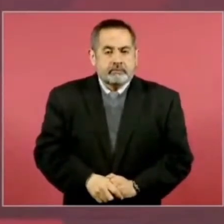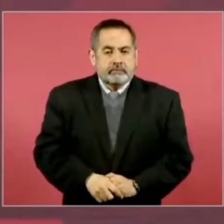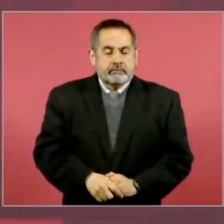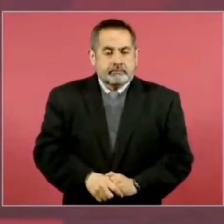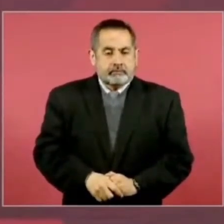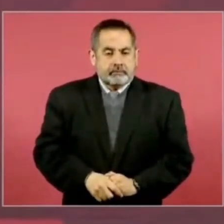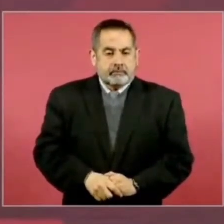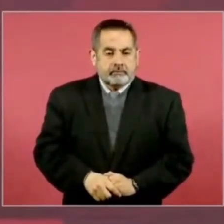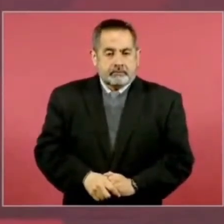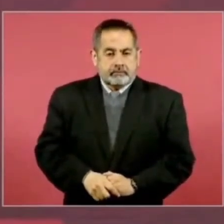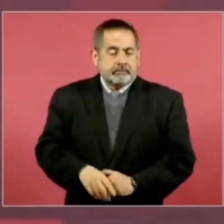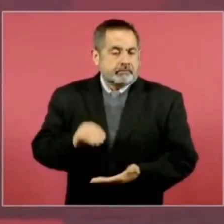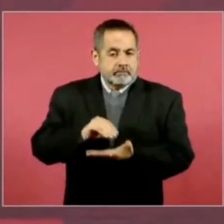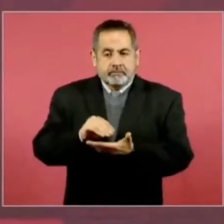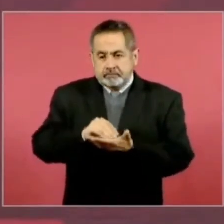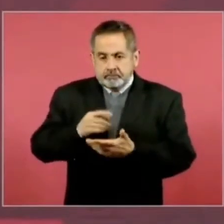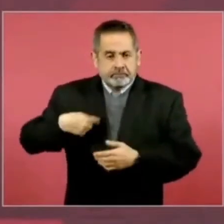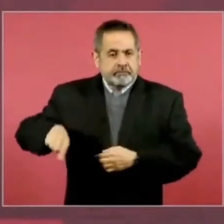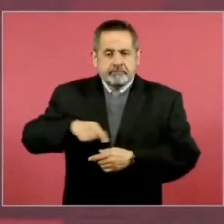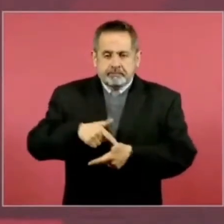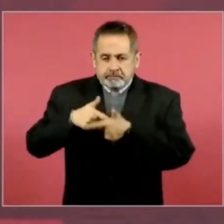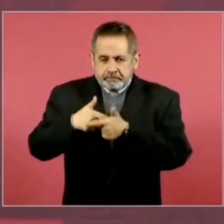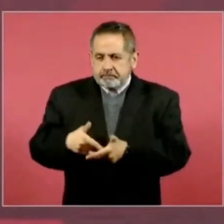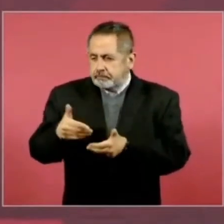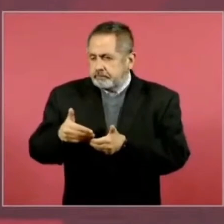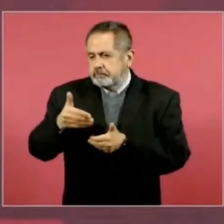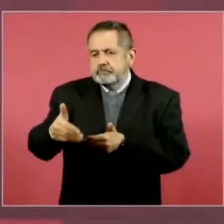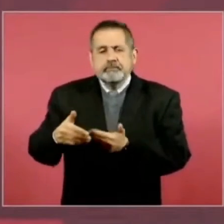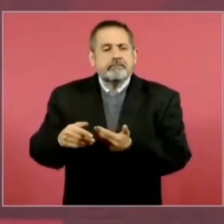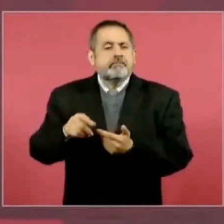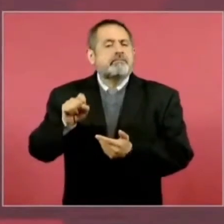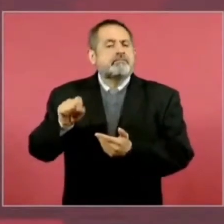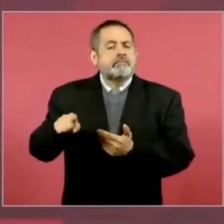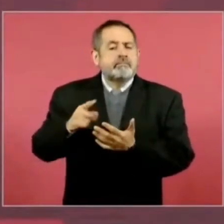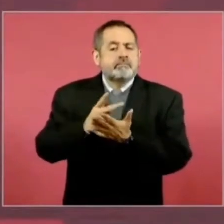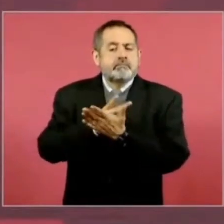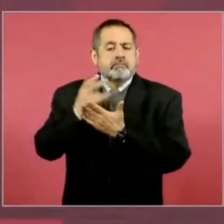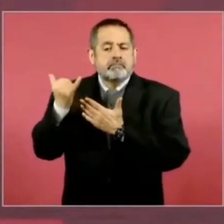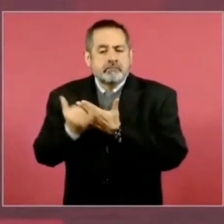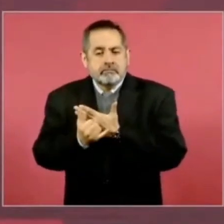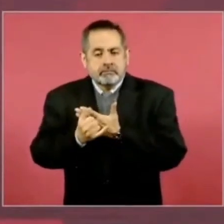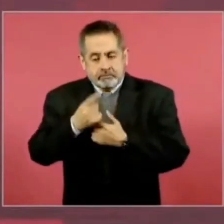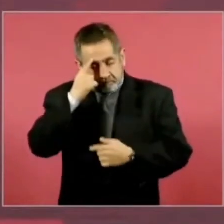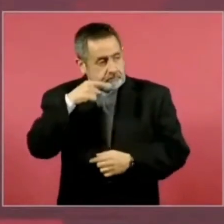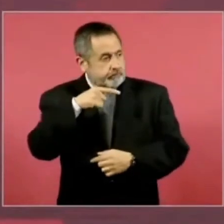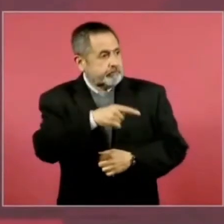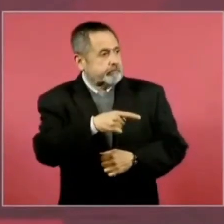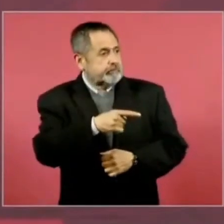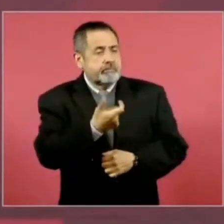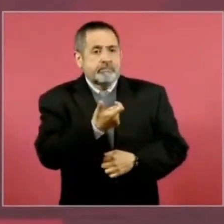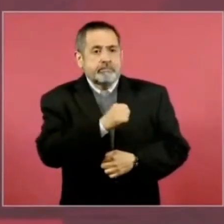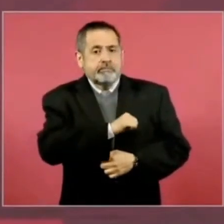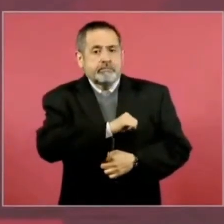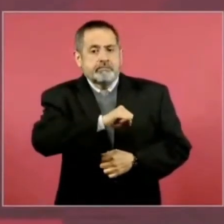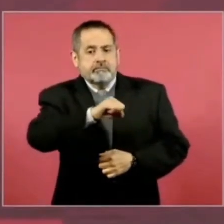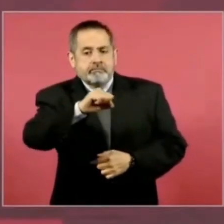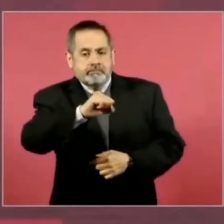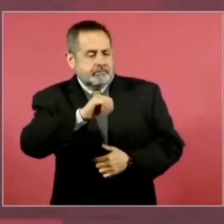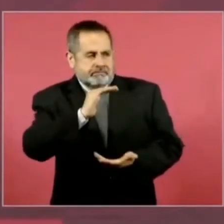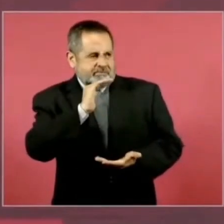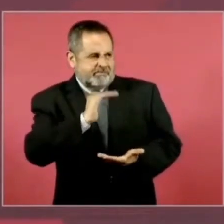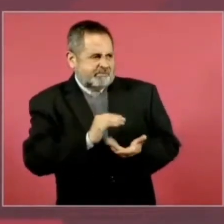Vamos a continuar con el programa antiinflacionario.